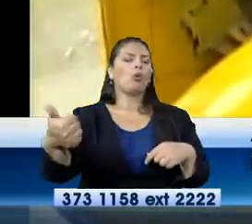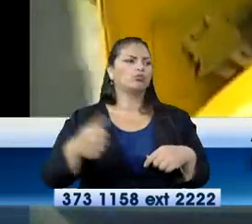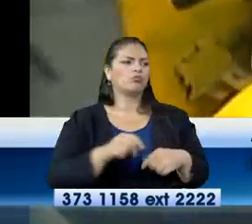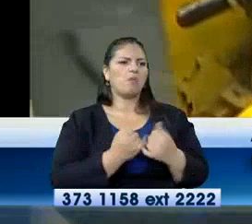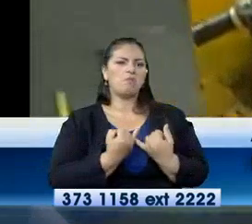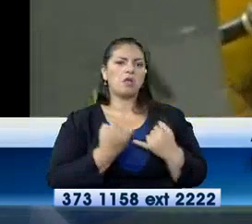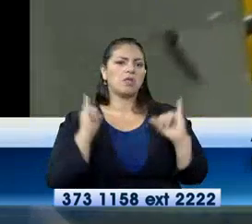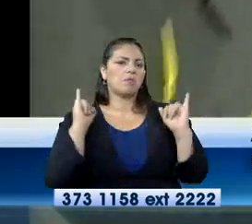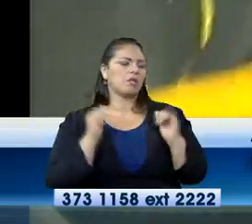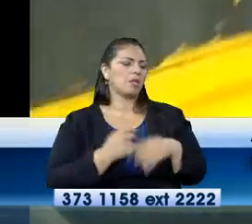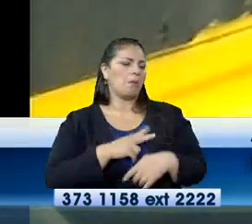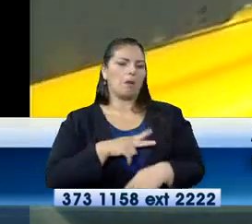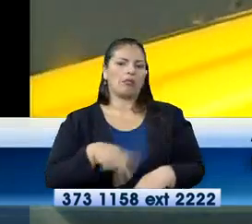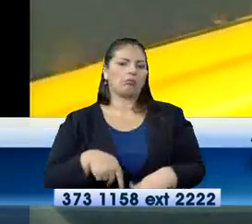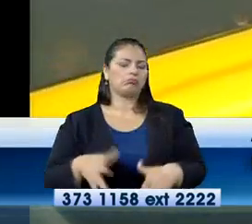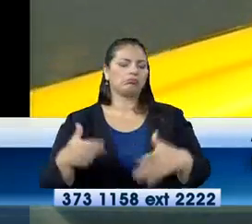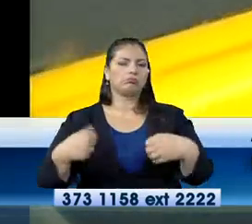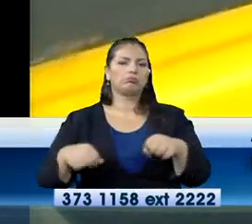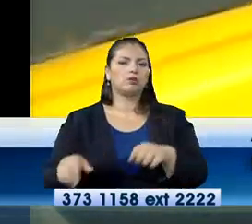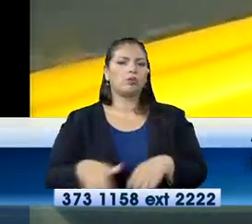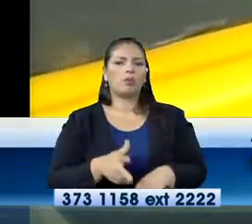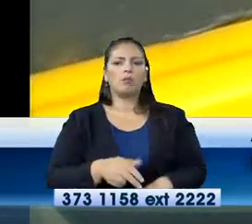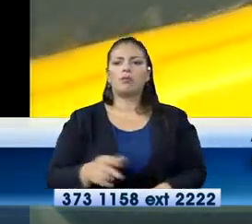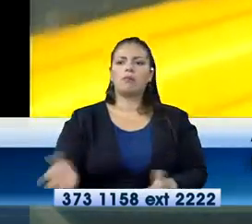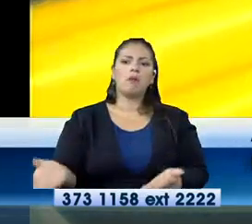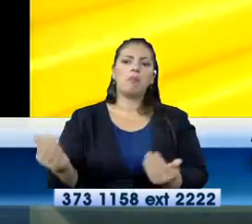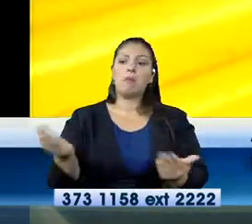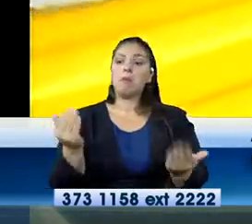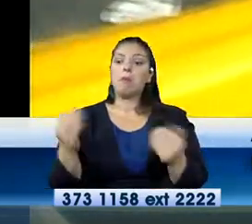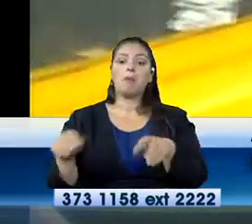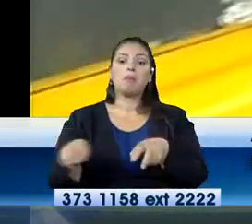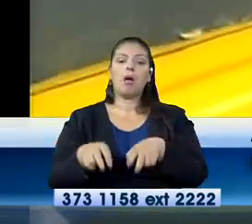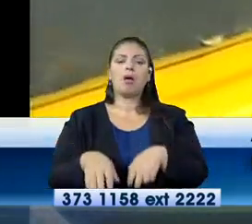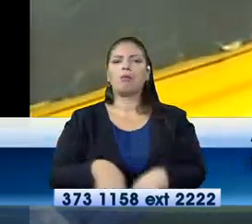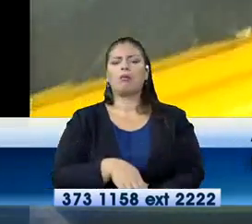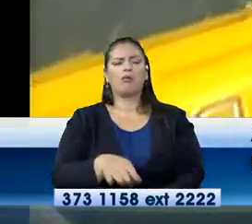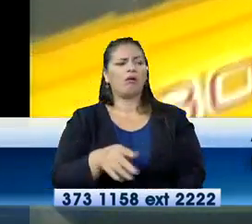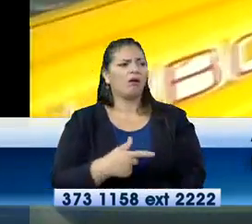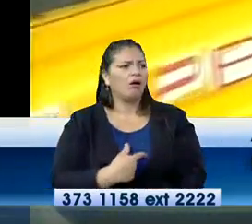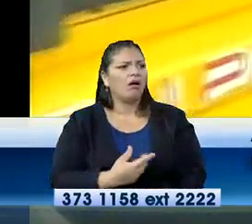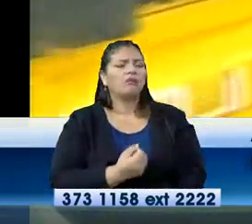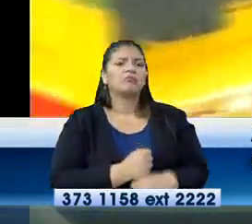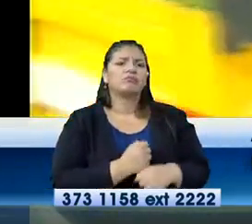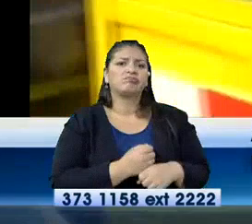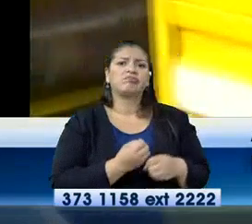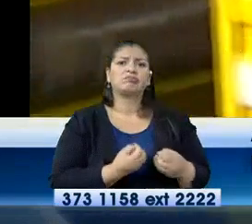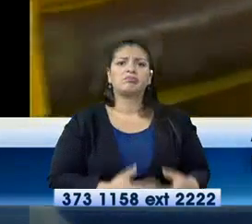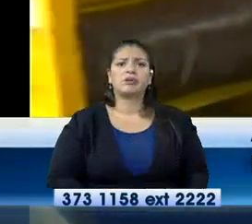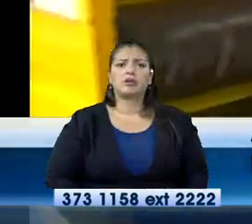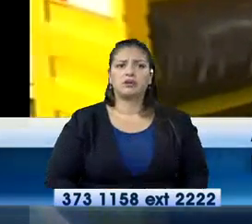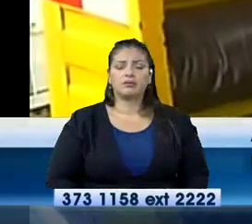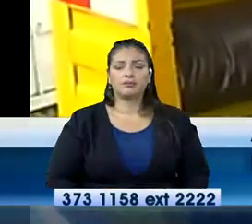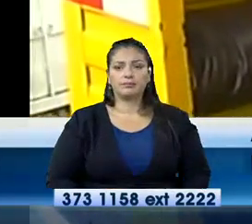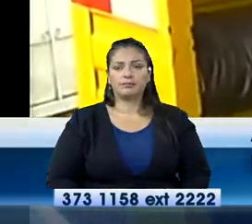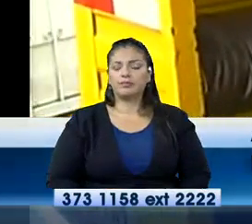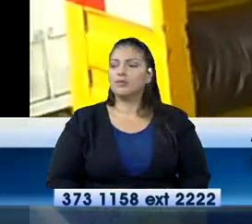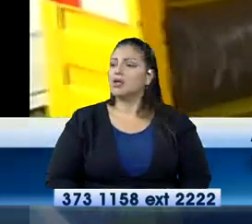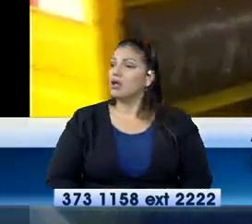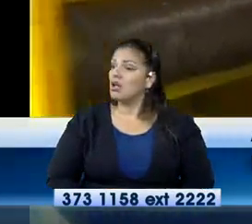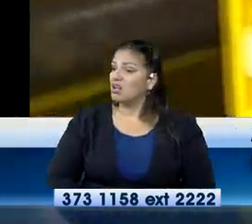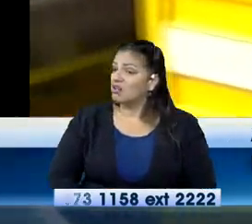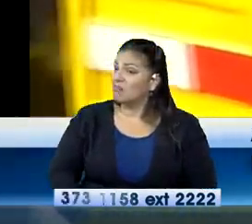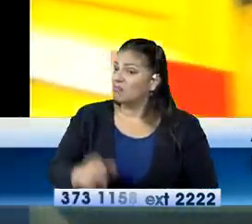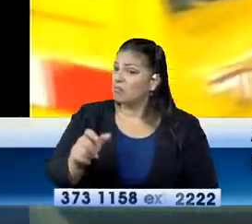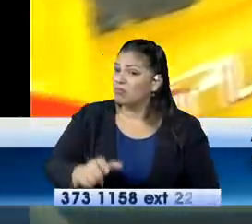ponen vigilante ahí para que la gente camine para allá, porque nosotros tenemos que traer lamentablemente por allá, salir por allá, por aquí. No, o sea, ¿les vienen a invadir el sector de